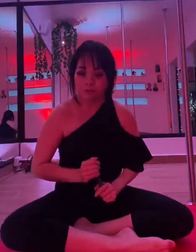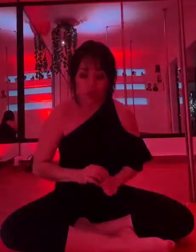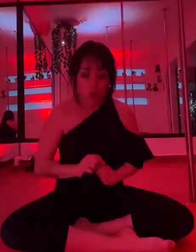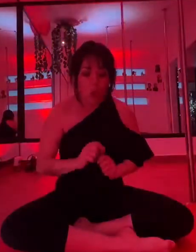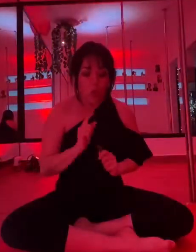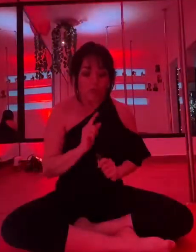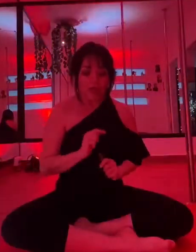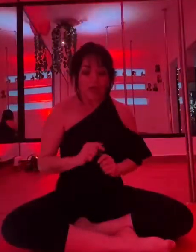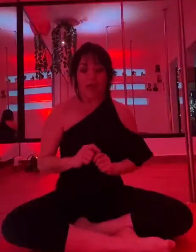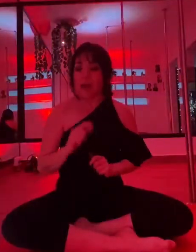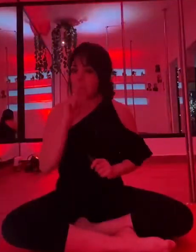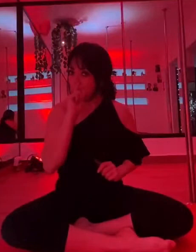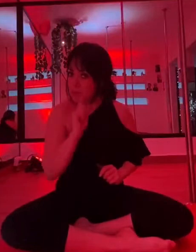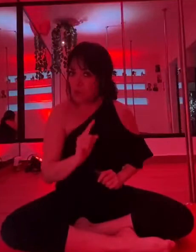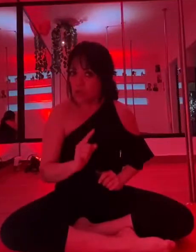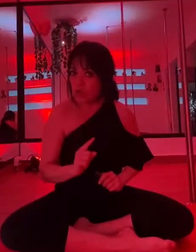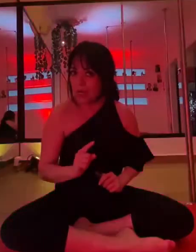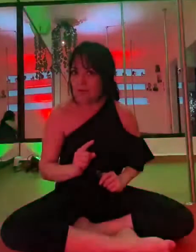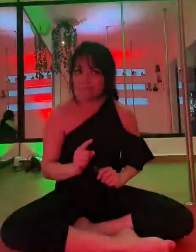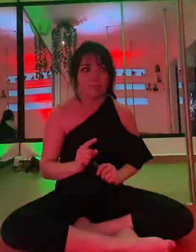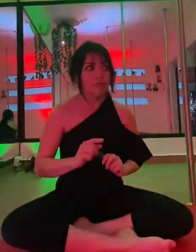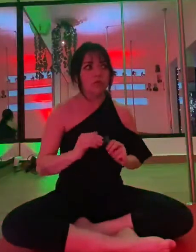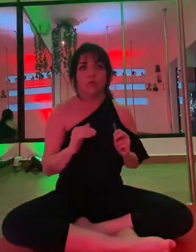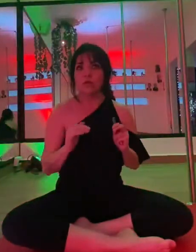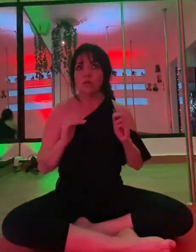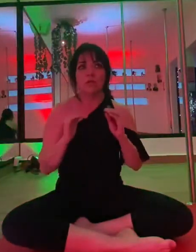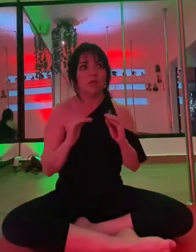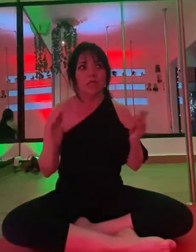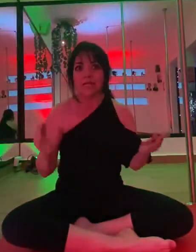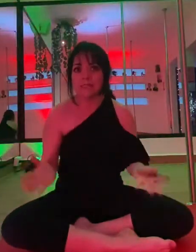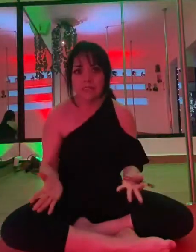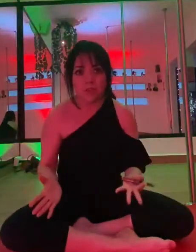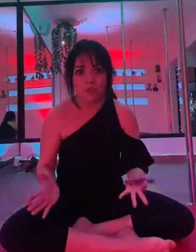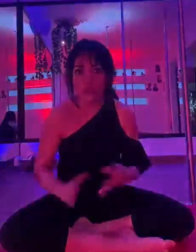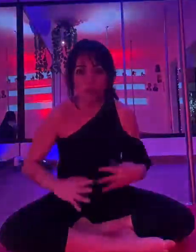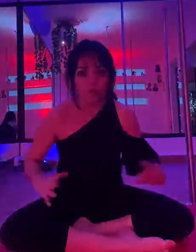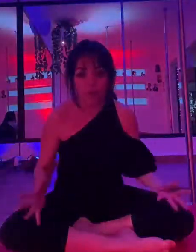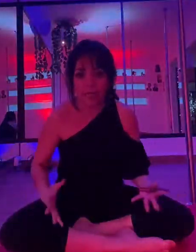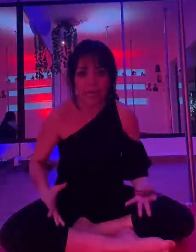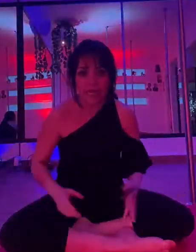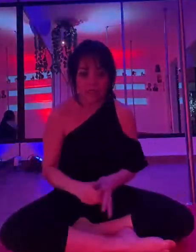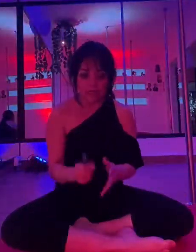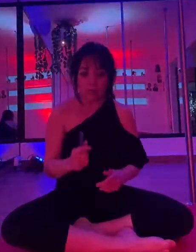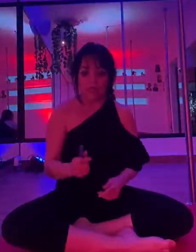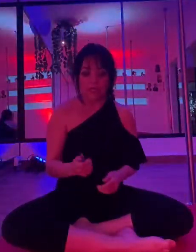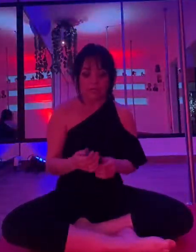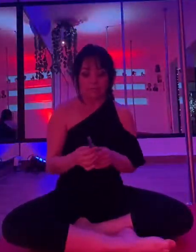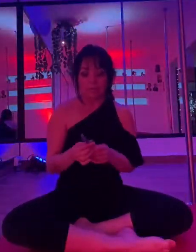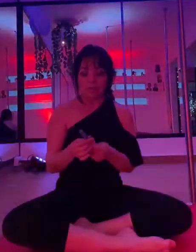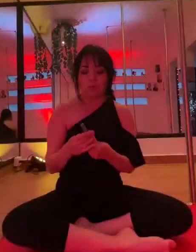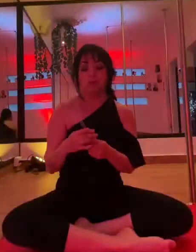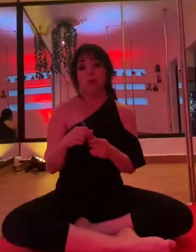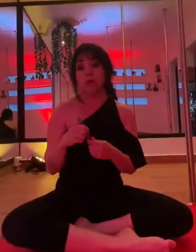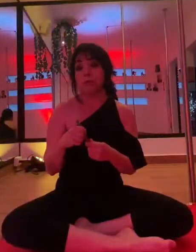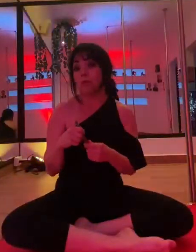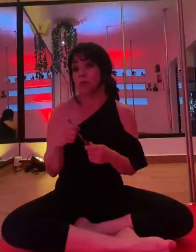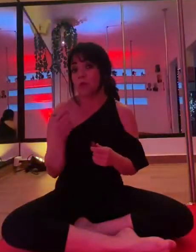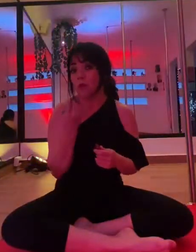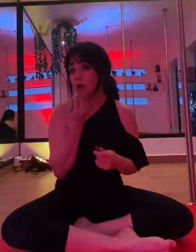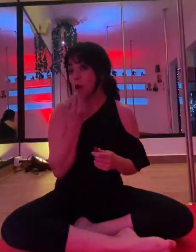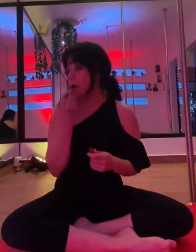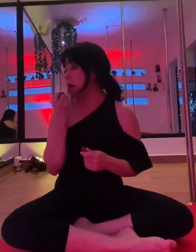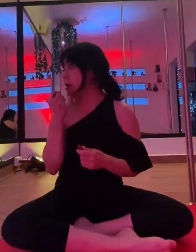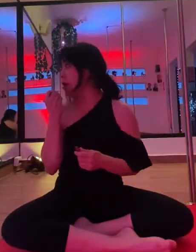los brazos. Una, estoy sola, no quiero hacer ejercicio, tengo flojera, ¿qué voy a hacer? Pues me voy a